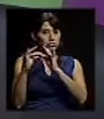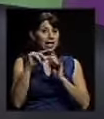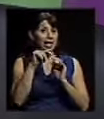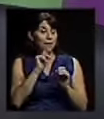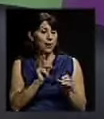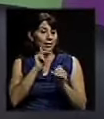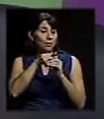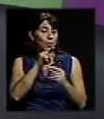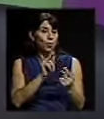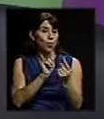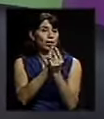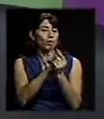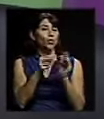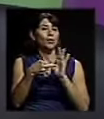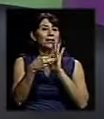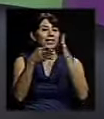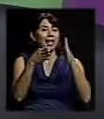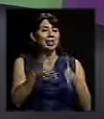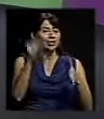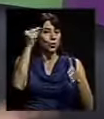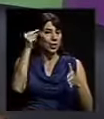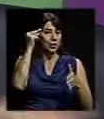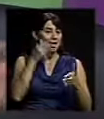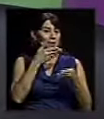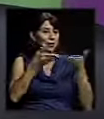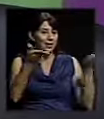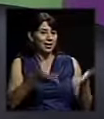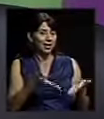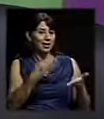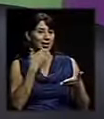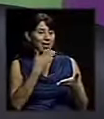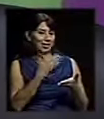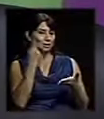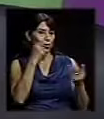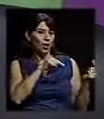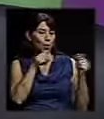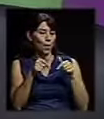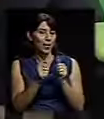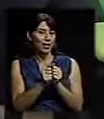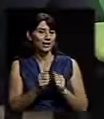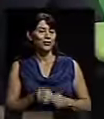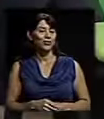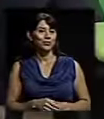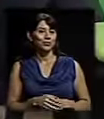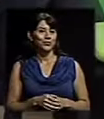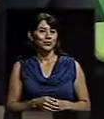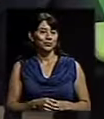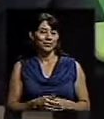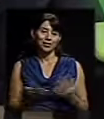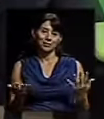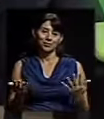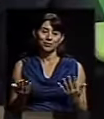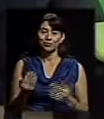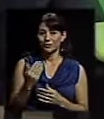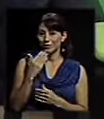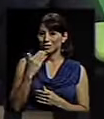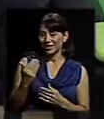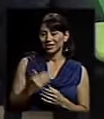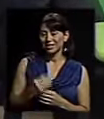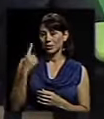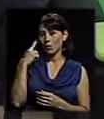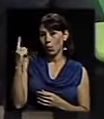participó en el encuentro de representantes gubernamentales bienvenido Don Eric Gracias por acompañarnos muy Gracias